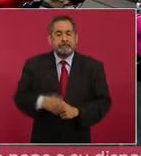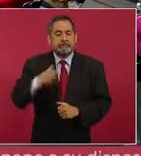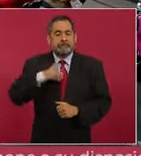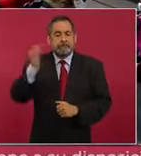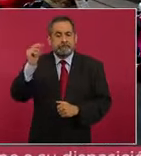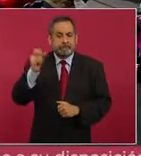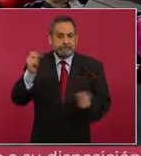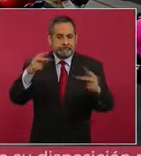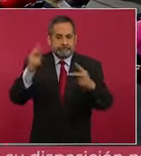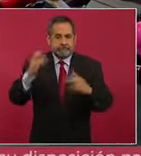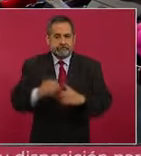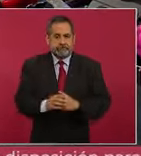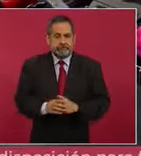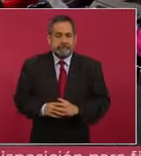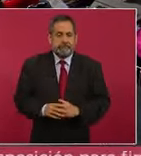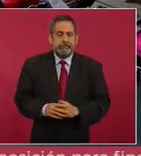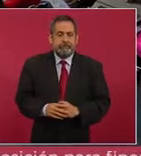vamos.